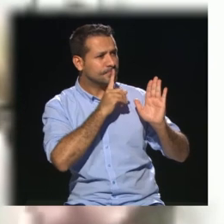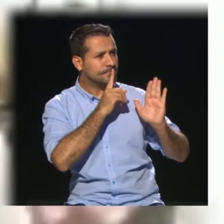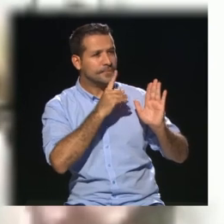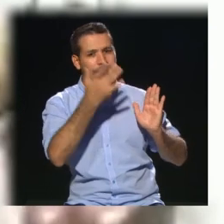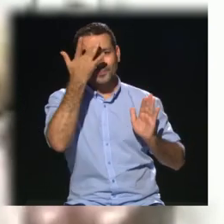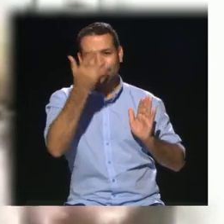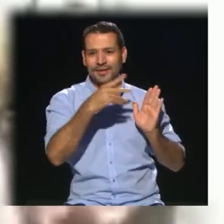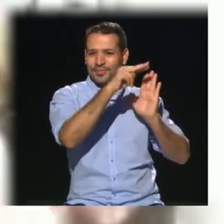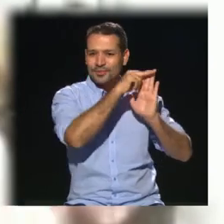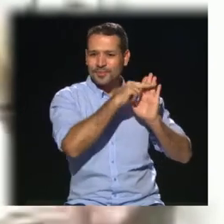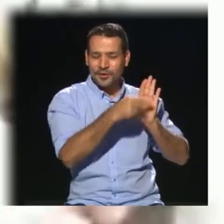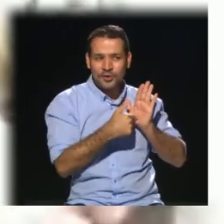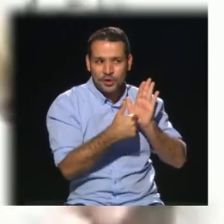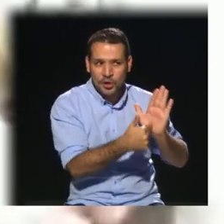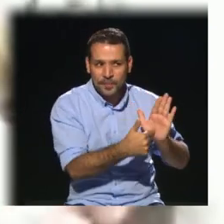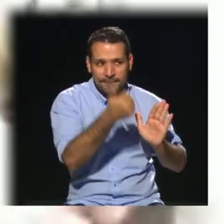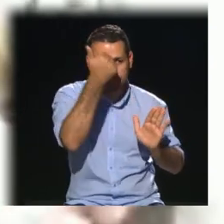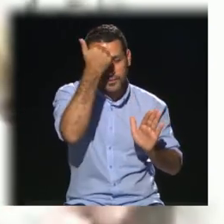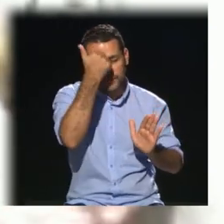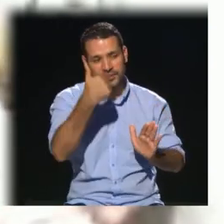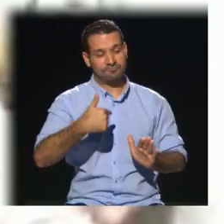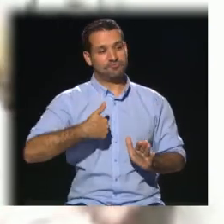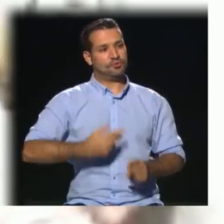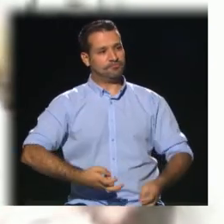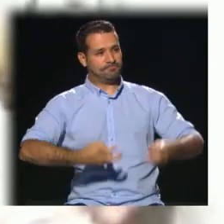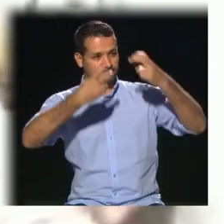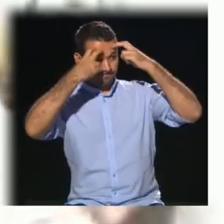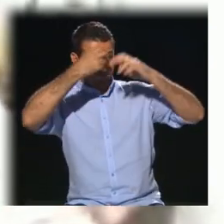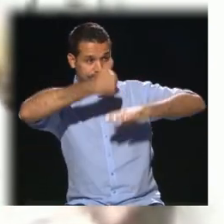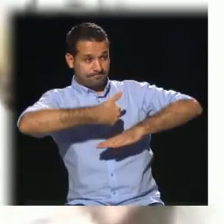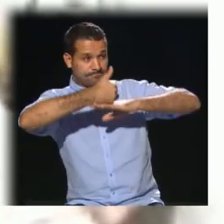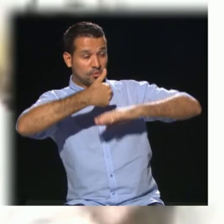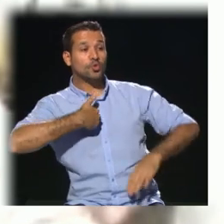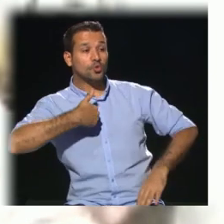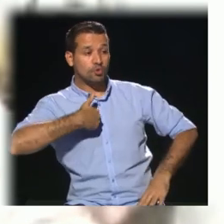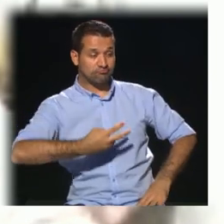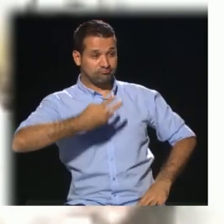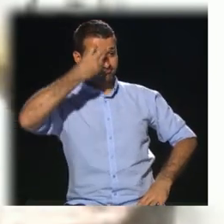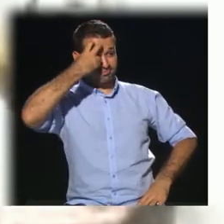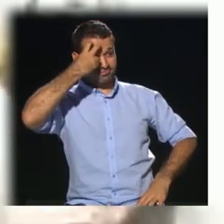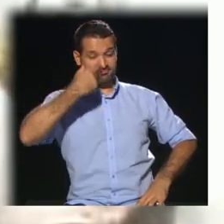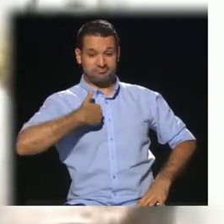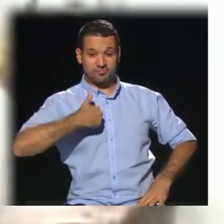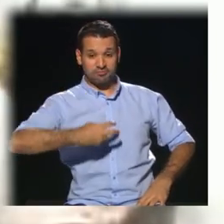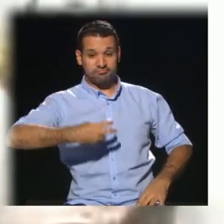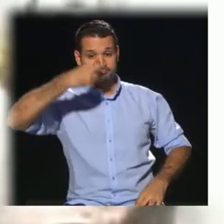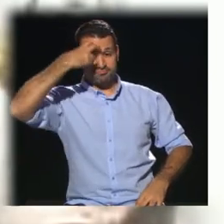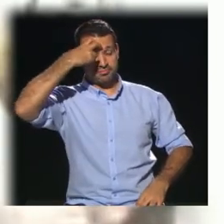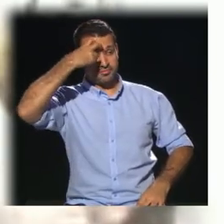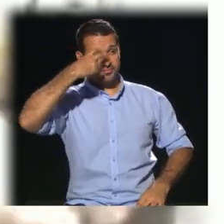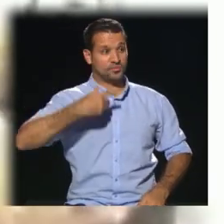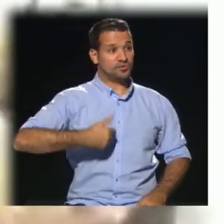Porque asumimos que el profesor es quien tiene el conocimiento, y el aula tiene que ser un espacio no para